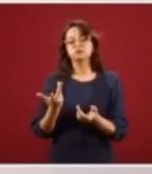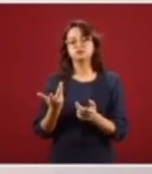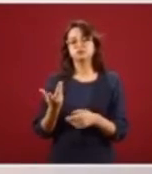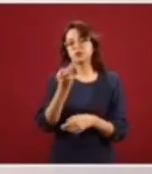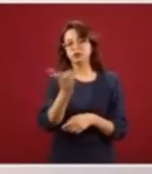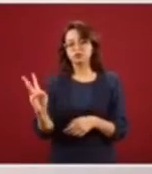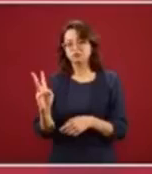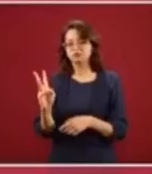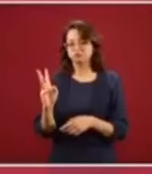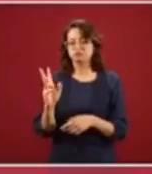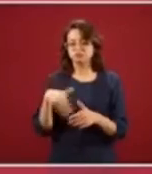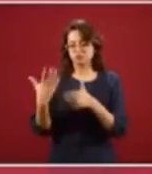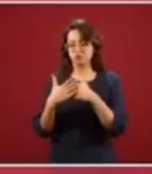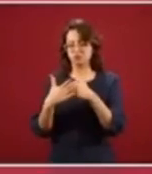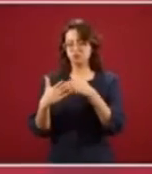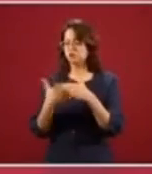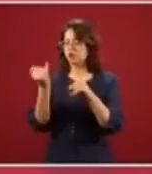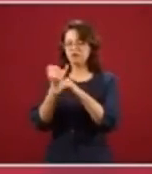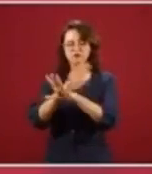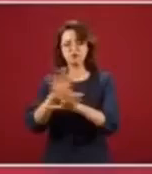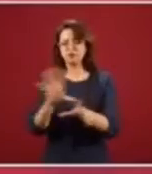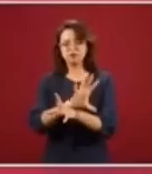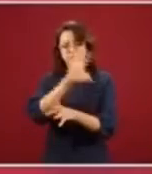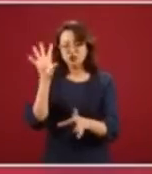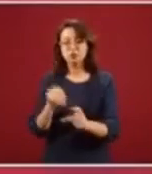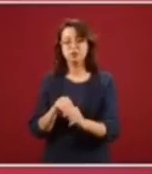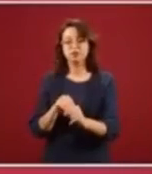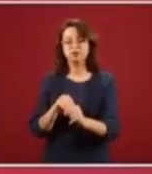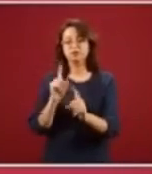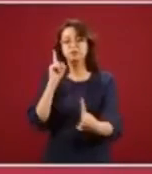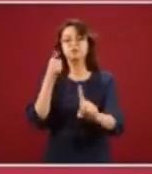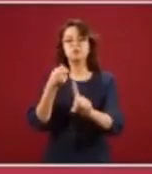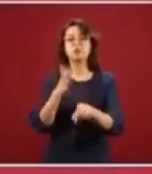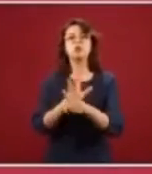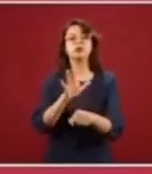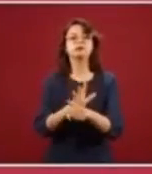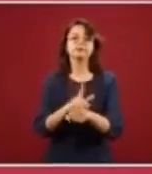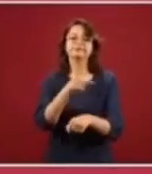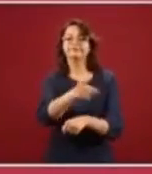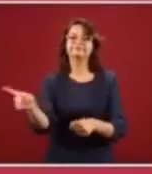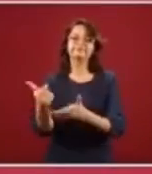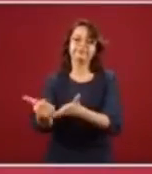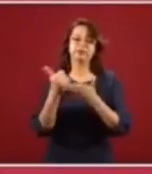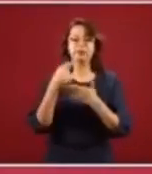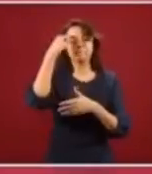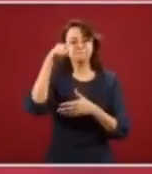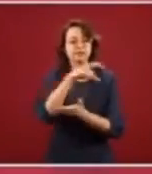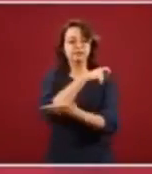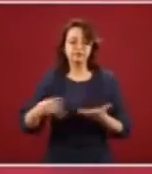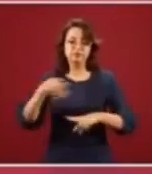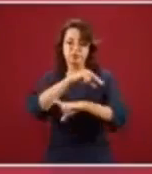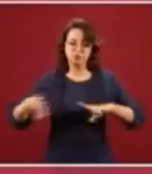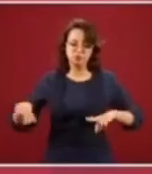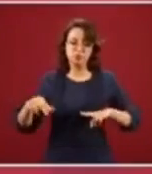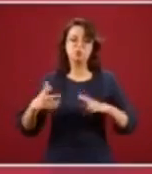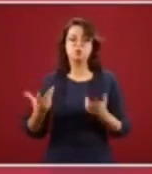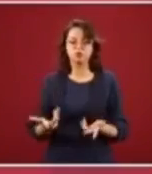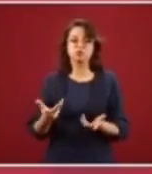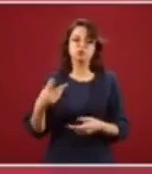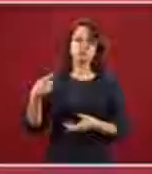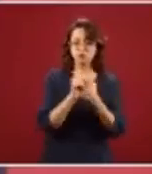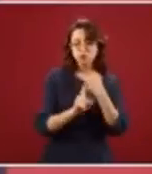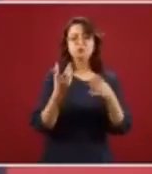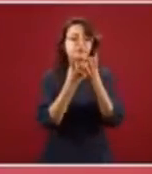van a recibir información, les vamos a dar toda la información con el propósito de que nos ayuden comprando una cantidad de boletos